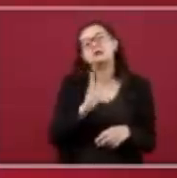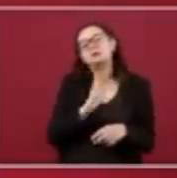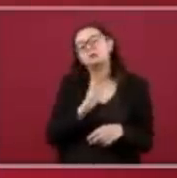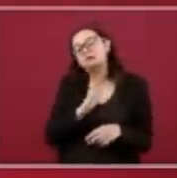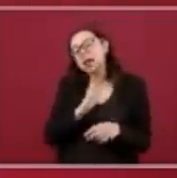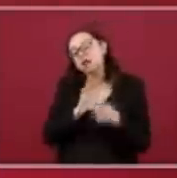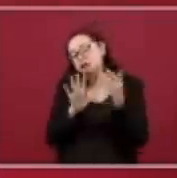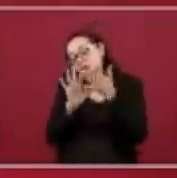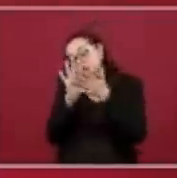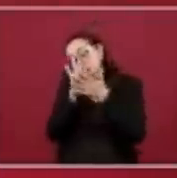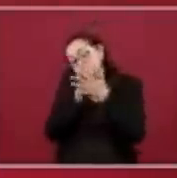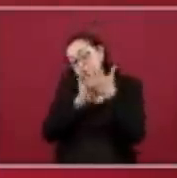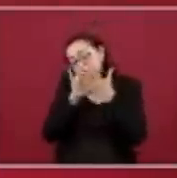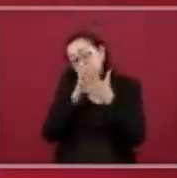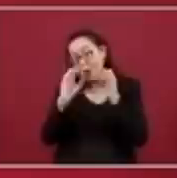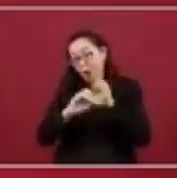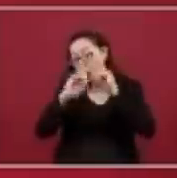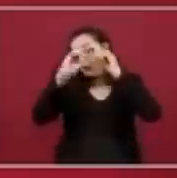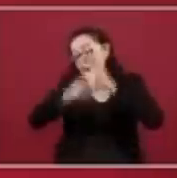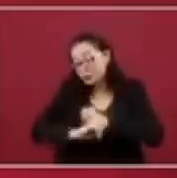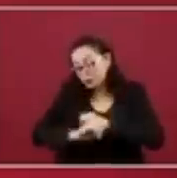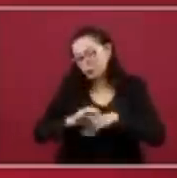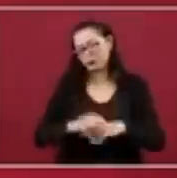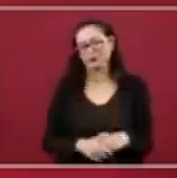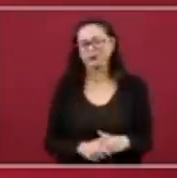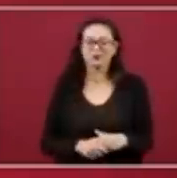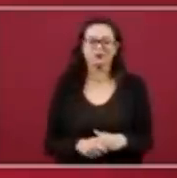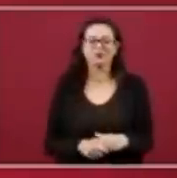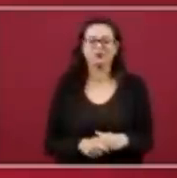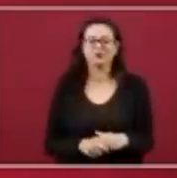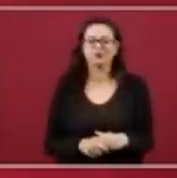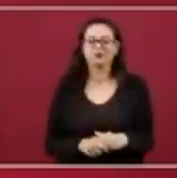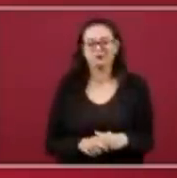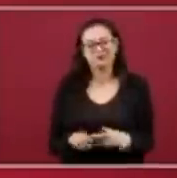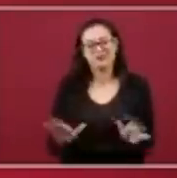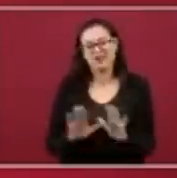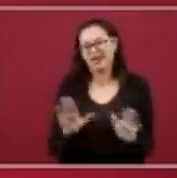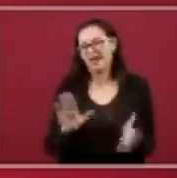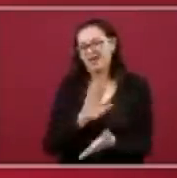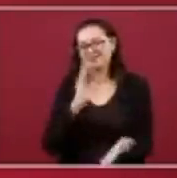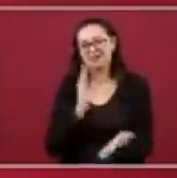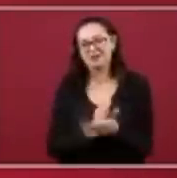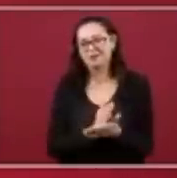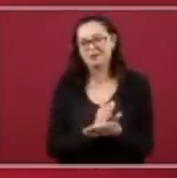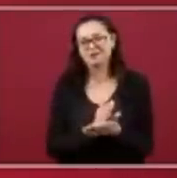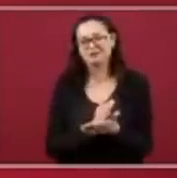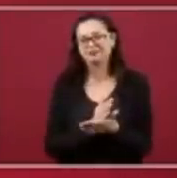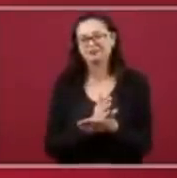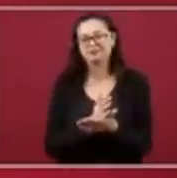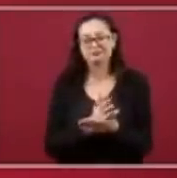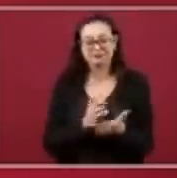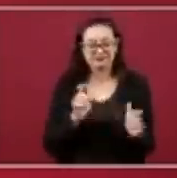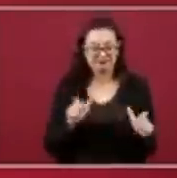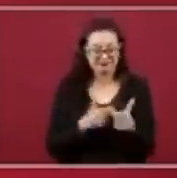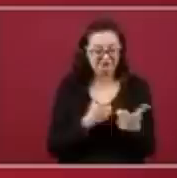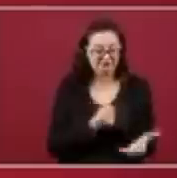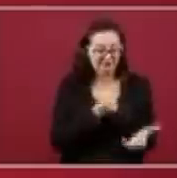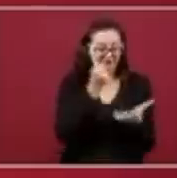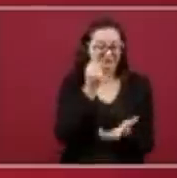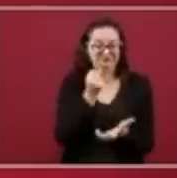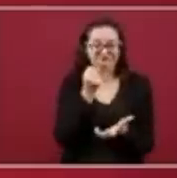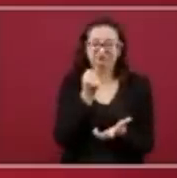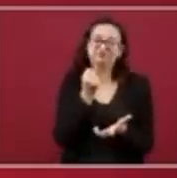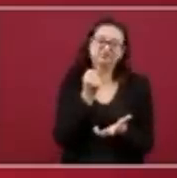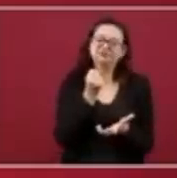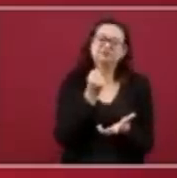Entonces, eso ya se termina. y esos recursos son los que se van a utilizar para